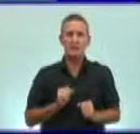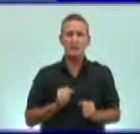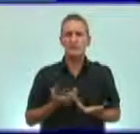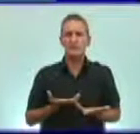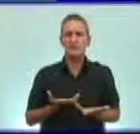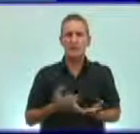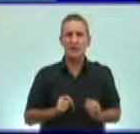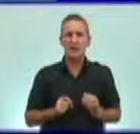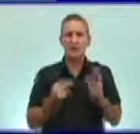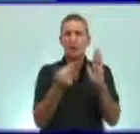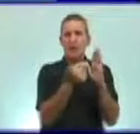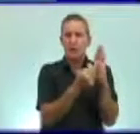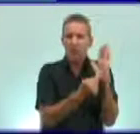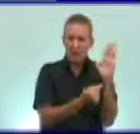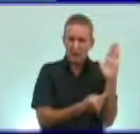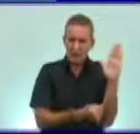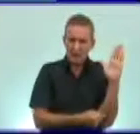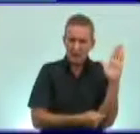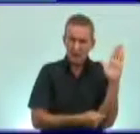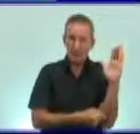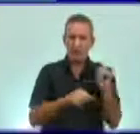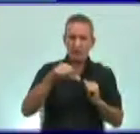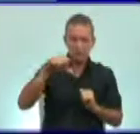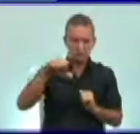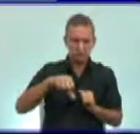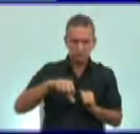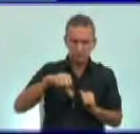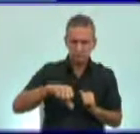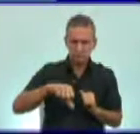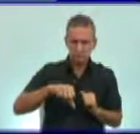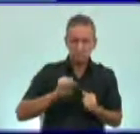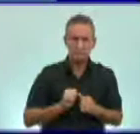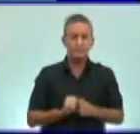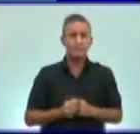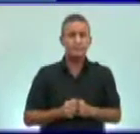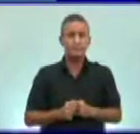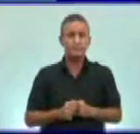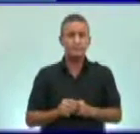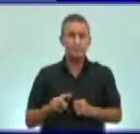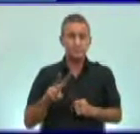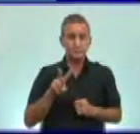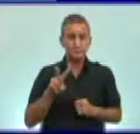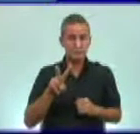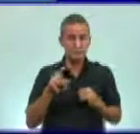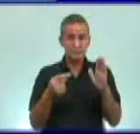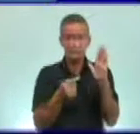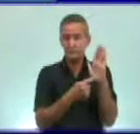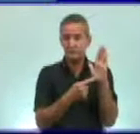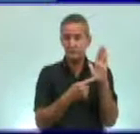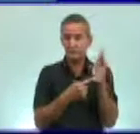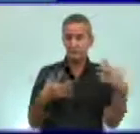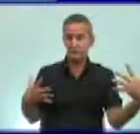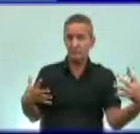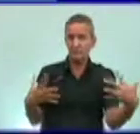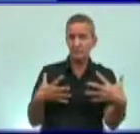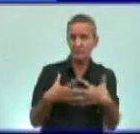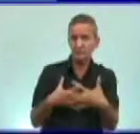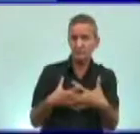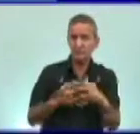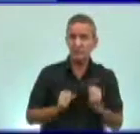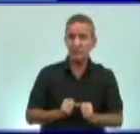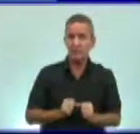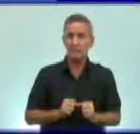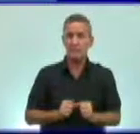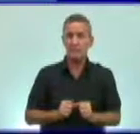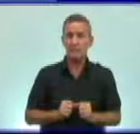de tergiversaciones desde la opinión pública. Un segundo elemento tiene que ver con la errada aplicación